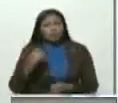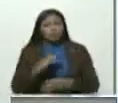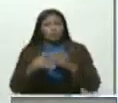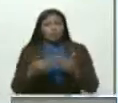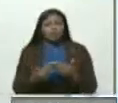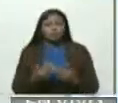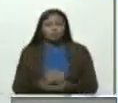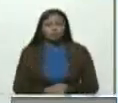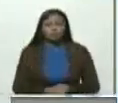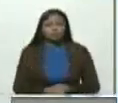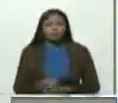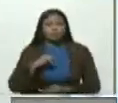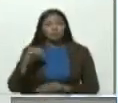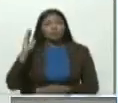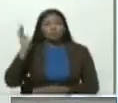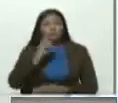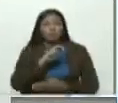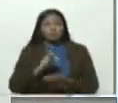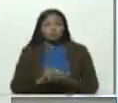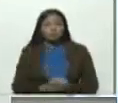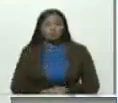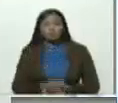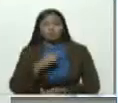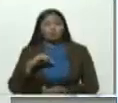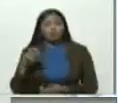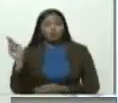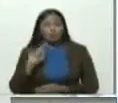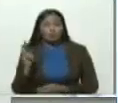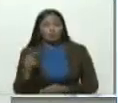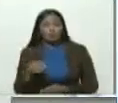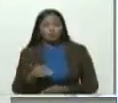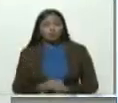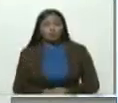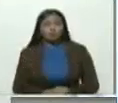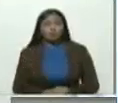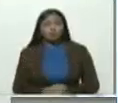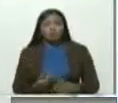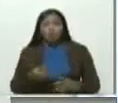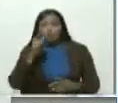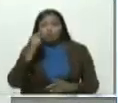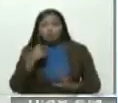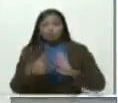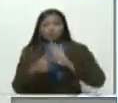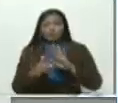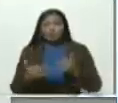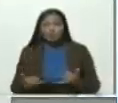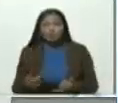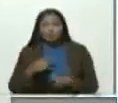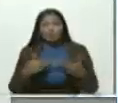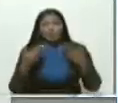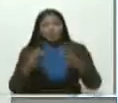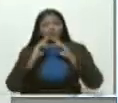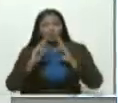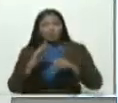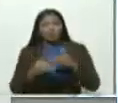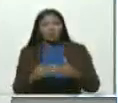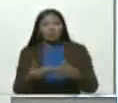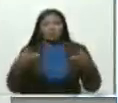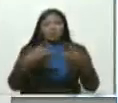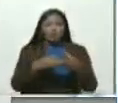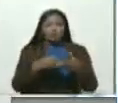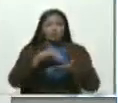ordinaria en la Asamblea Nacional. De inmediato escucharemos declaraciones del diputado Giuseppe Alexandrello que nos dará los resultados de esta reunión